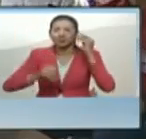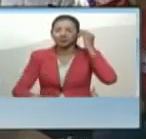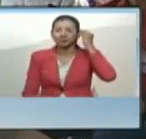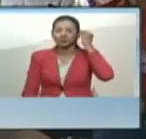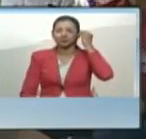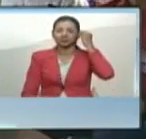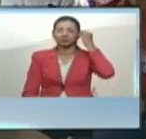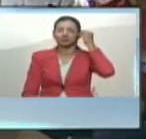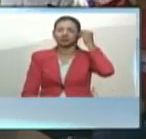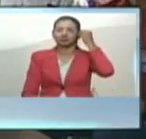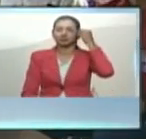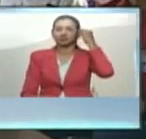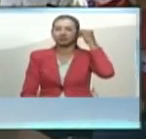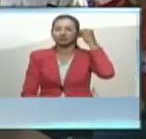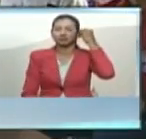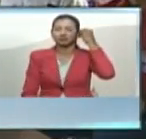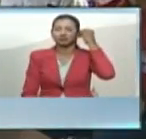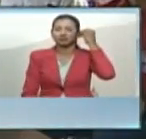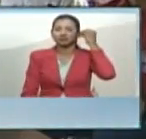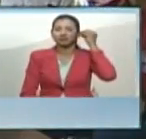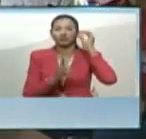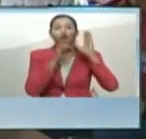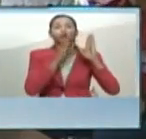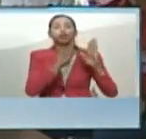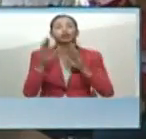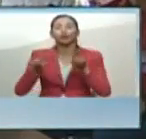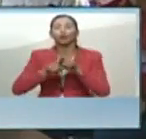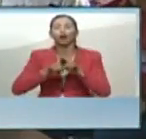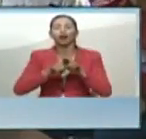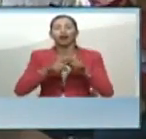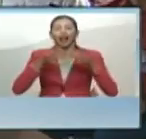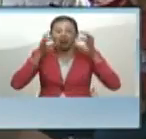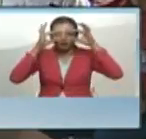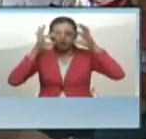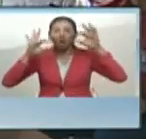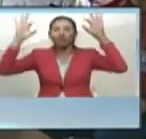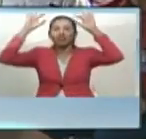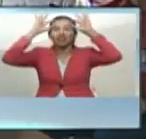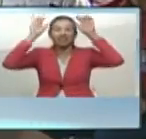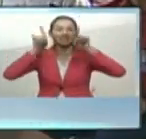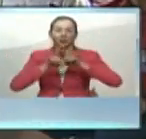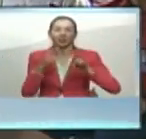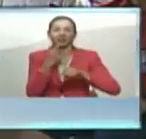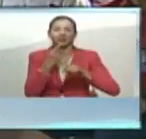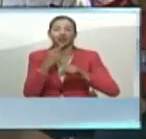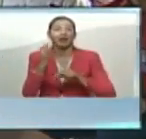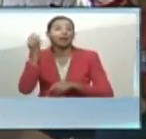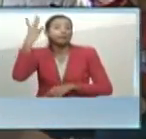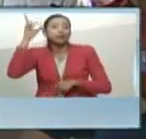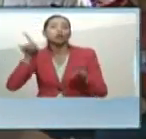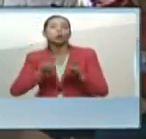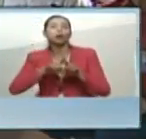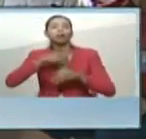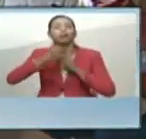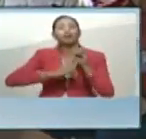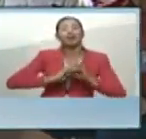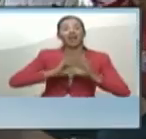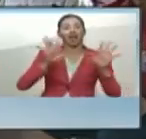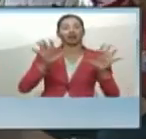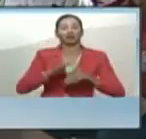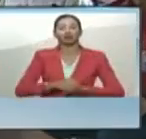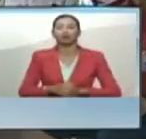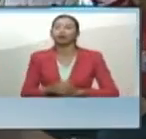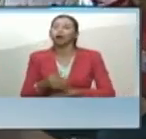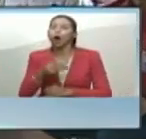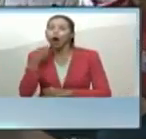Implementen la doctrina robinsoniana. Inventar o errar. Ha llegado la hora en que la juventud nos ayude